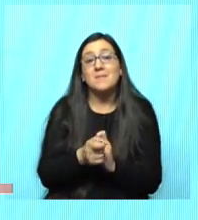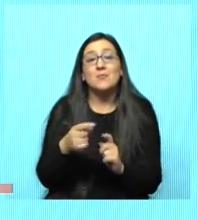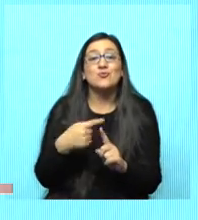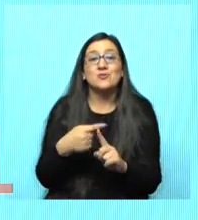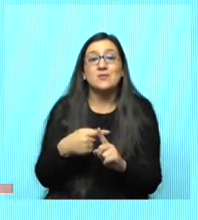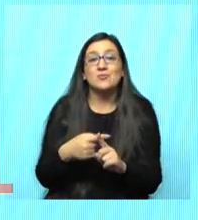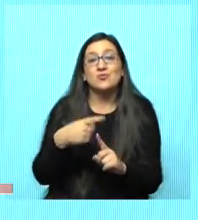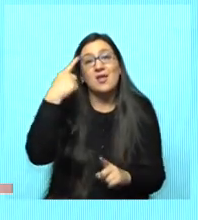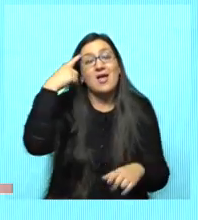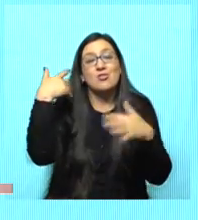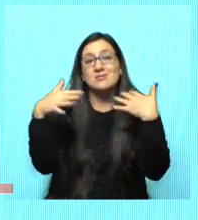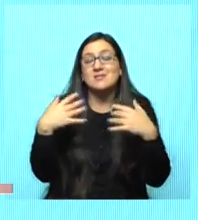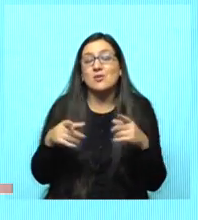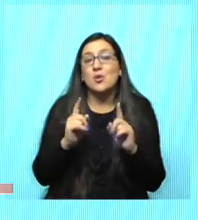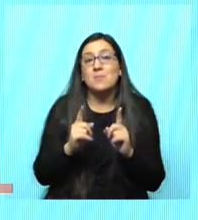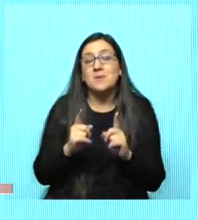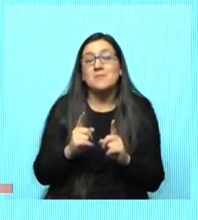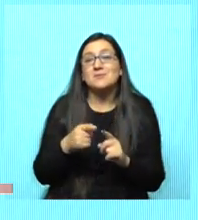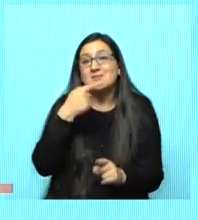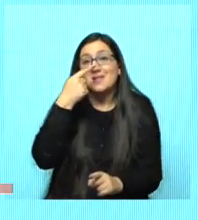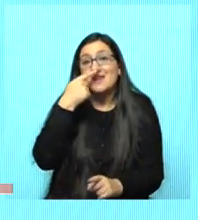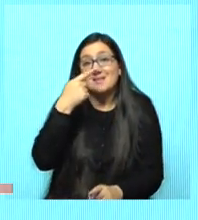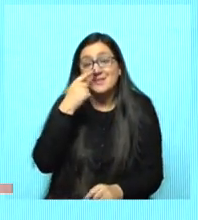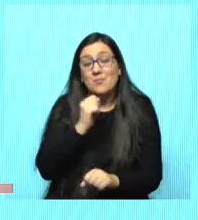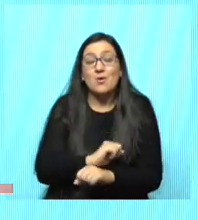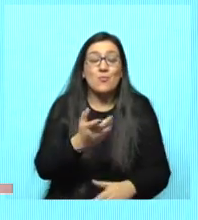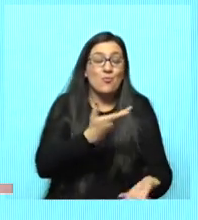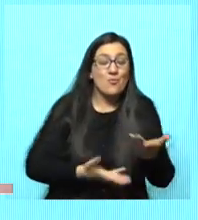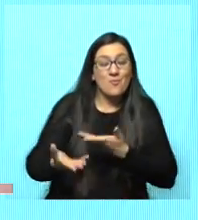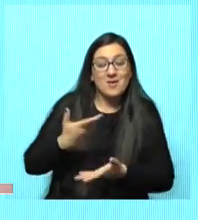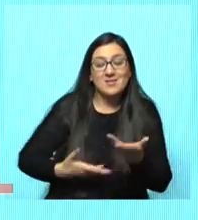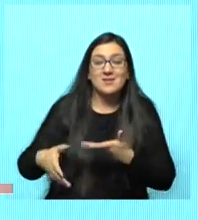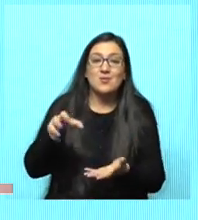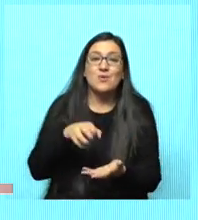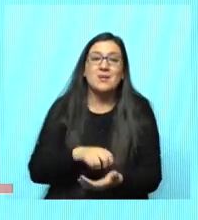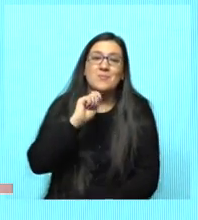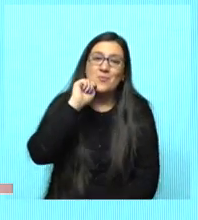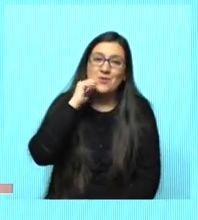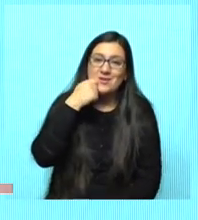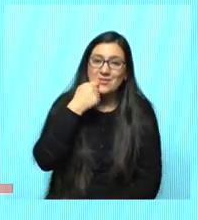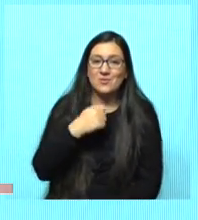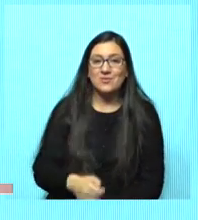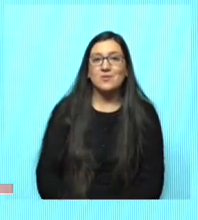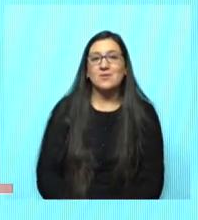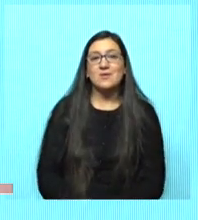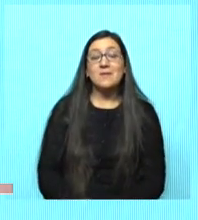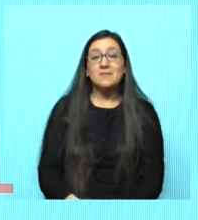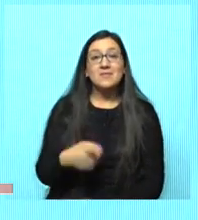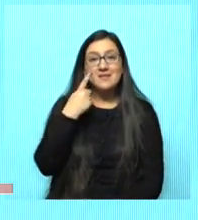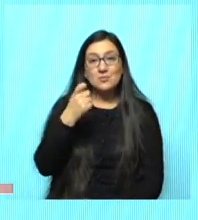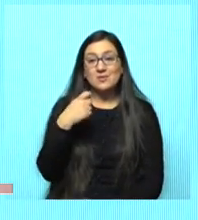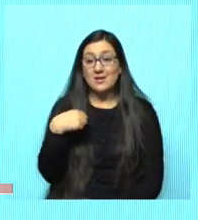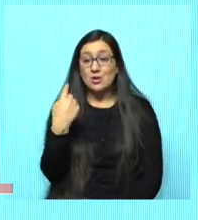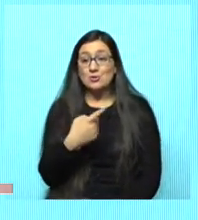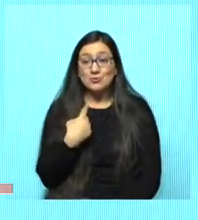mismos intereses y que podamos compartir este tipo de espacios, que realmente es re emotivo y emocionante ver cómo somos nosotros los que hacemos